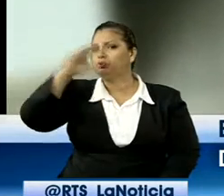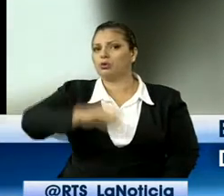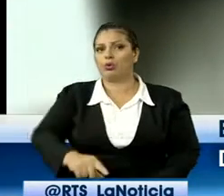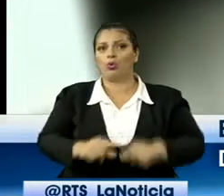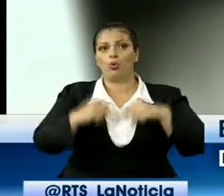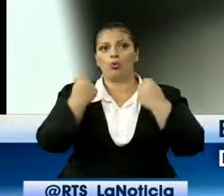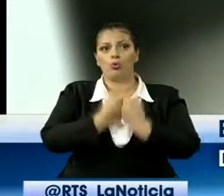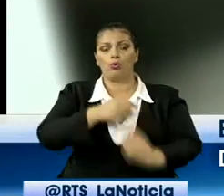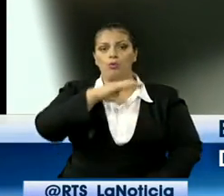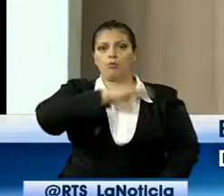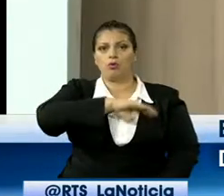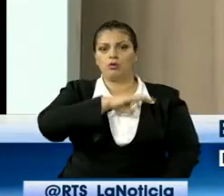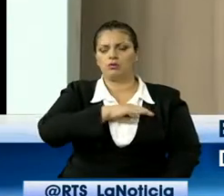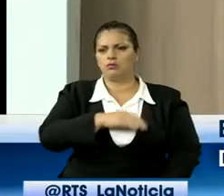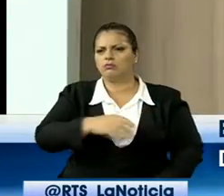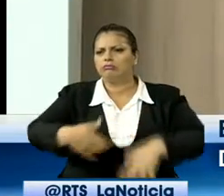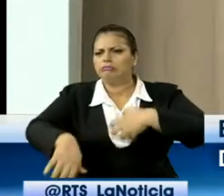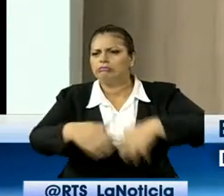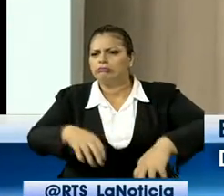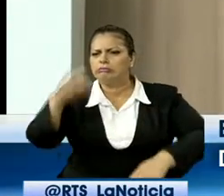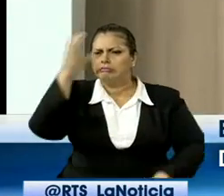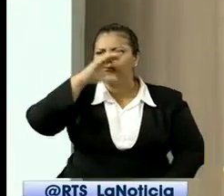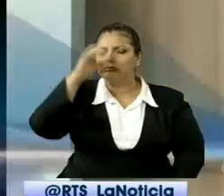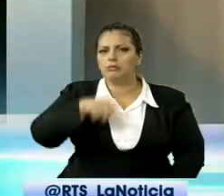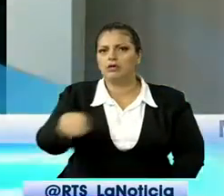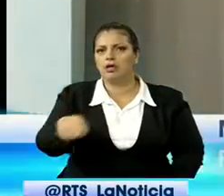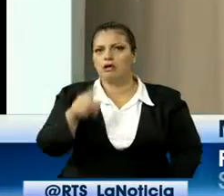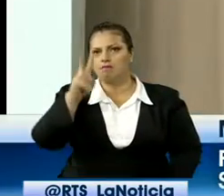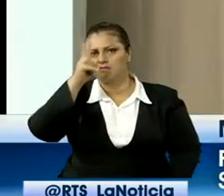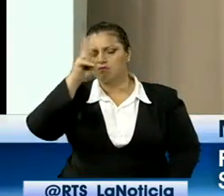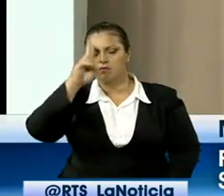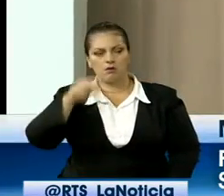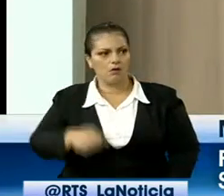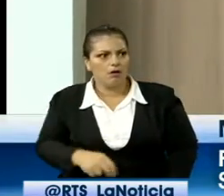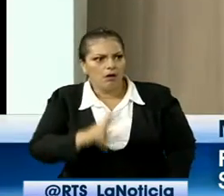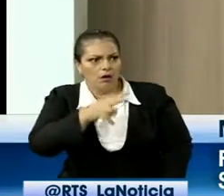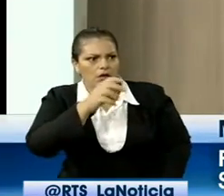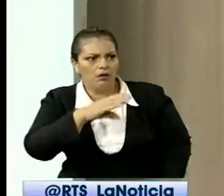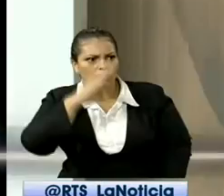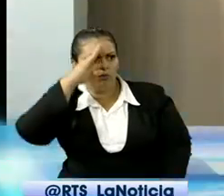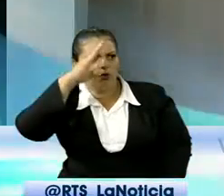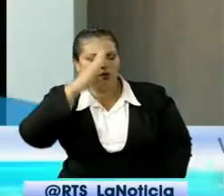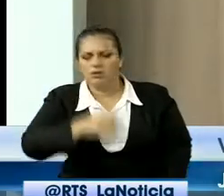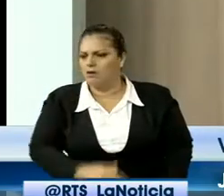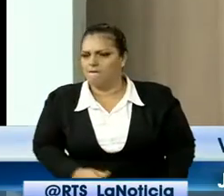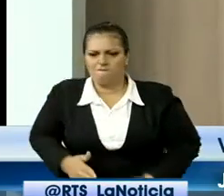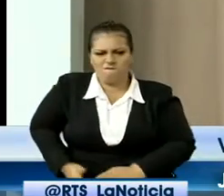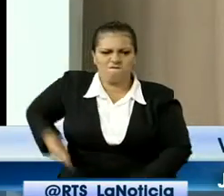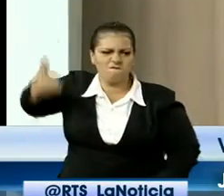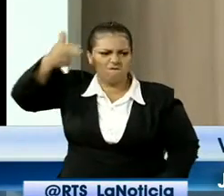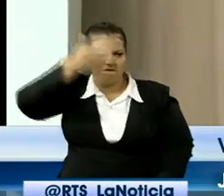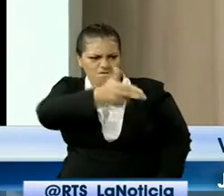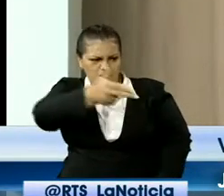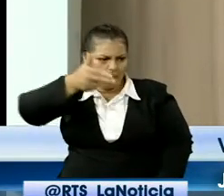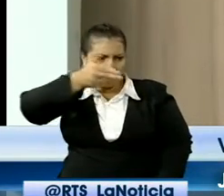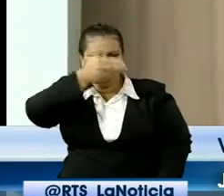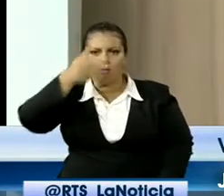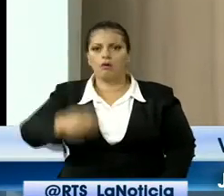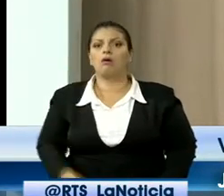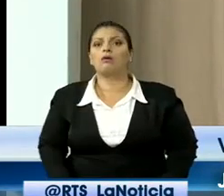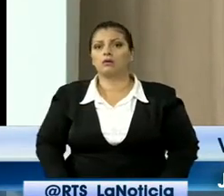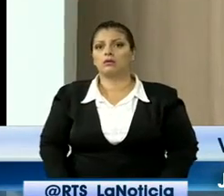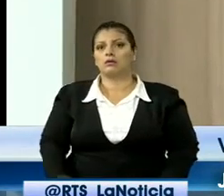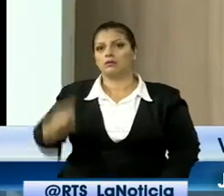de los proyectiles. Es impactado en la extremidad superior izquierda y a Dios gracias, de manera superficial, no afectó ningún